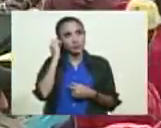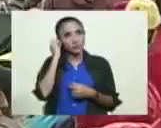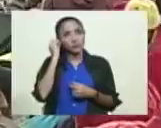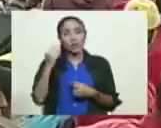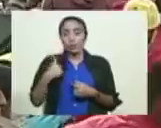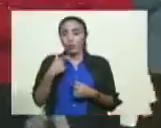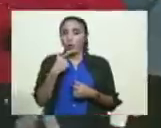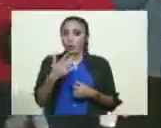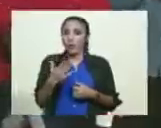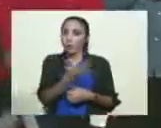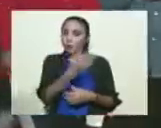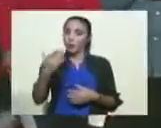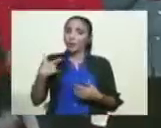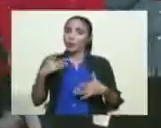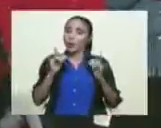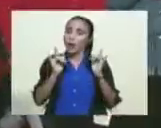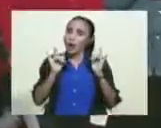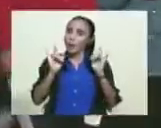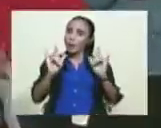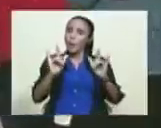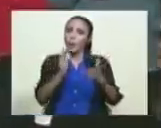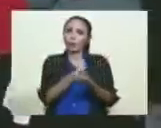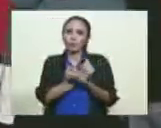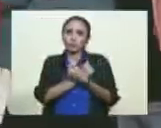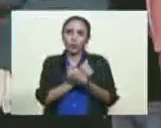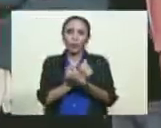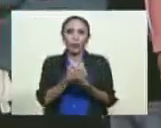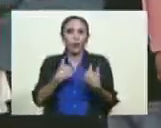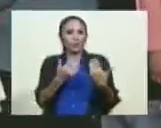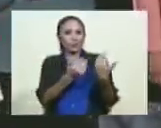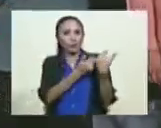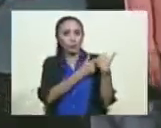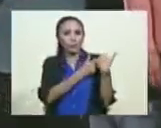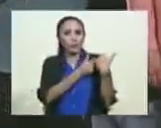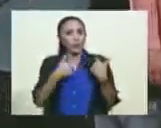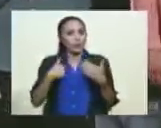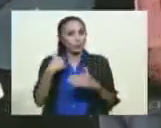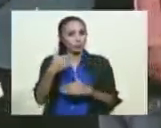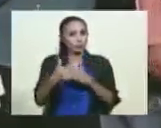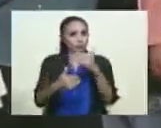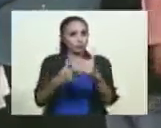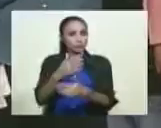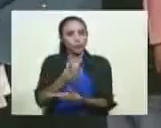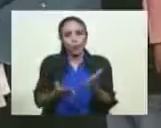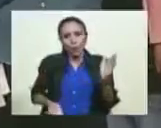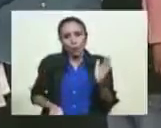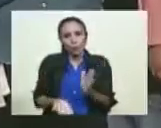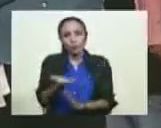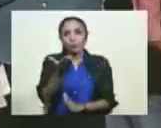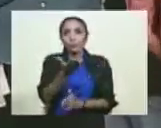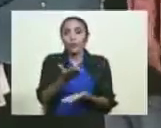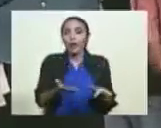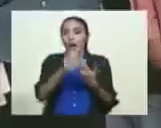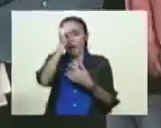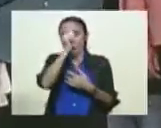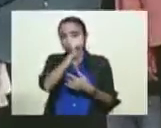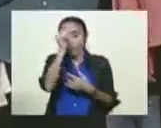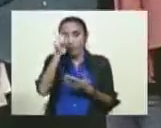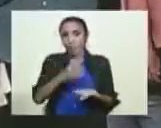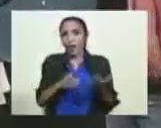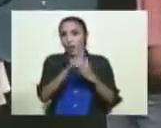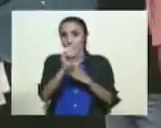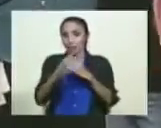Les digo con mi amor y mi compromiso, vamos a sacar el domingo 20 de